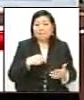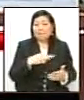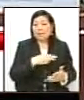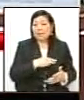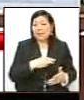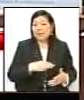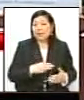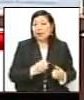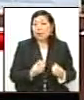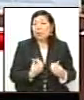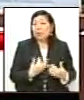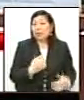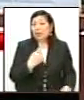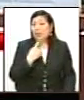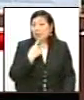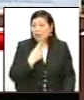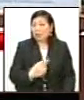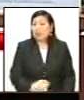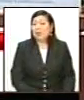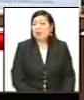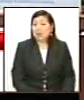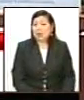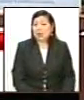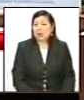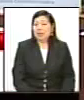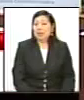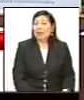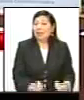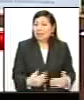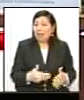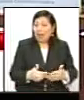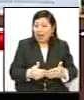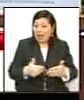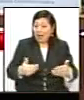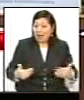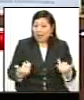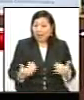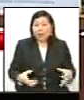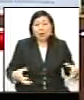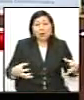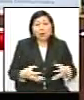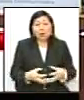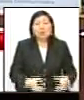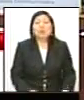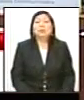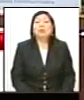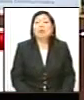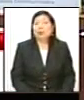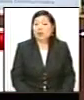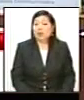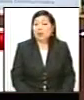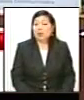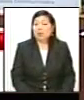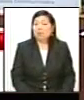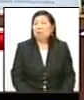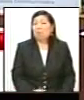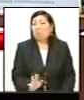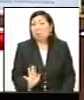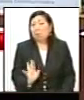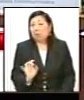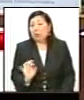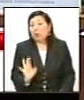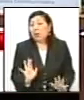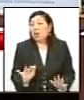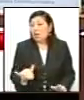sector. Y como muy bien ha señalado Javier, señor presidente, ya hay antecedentes en esta subcomisión en los cuales, por situaciones